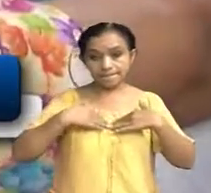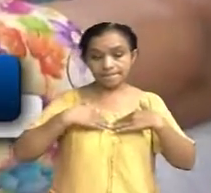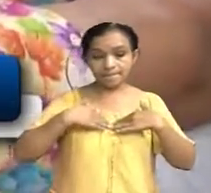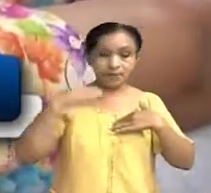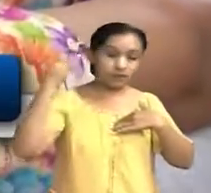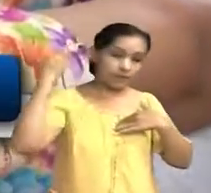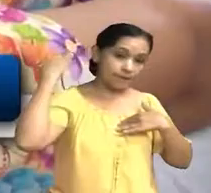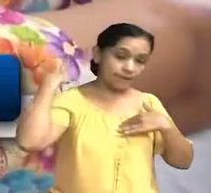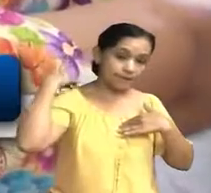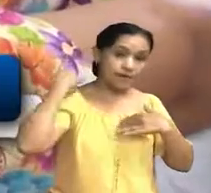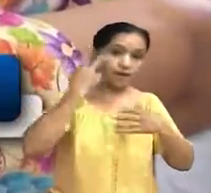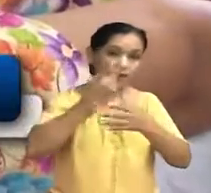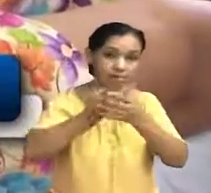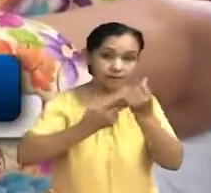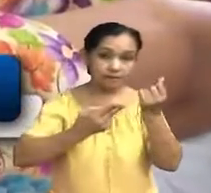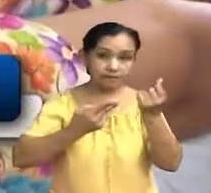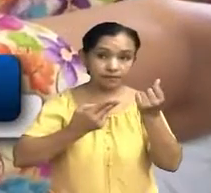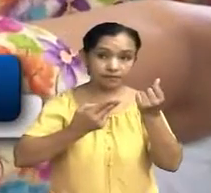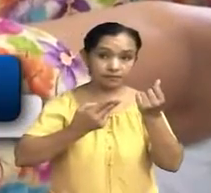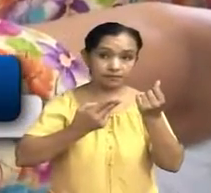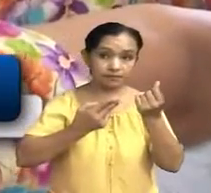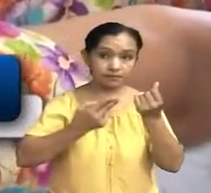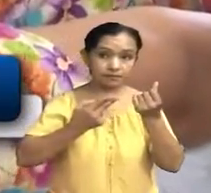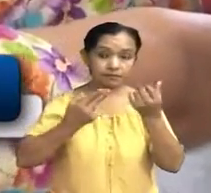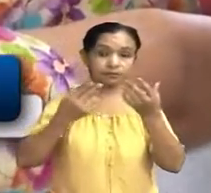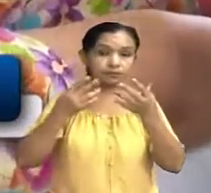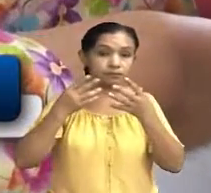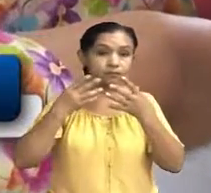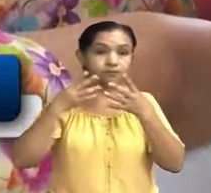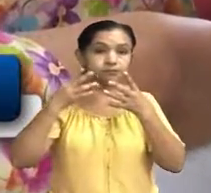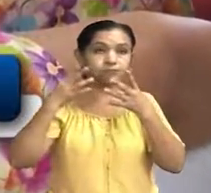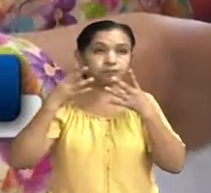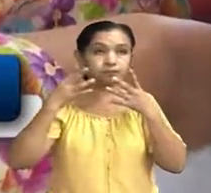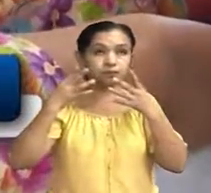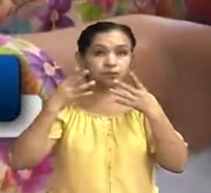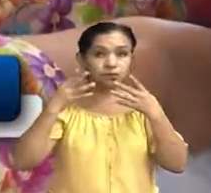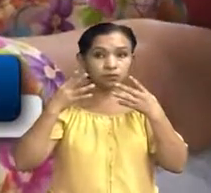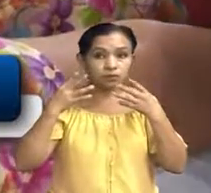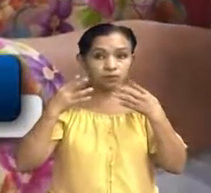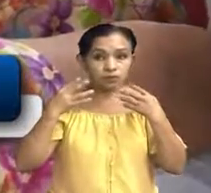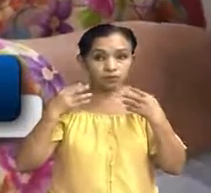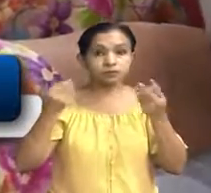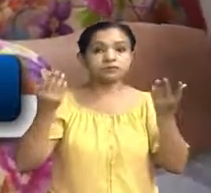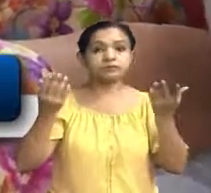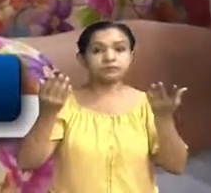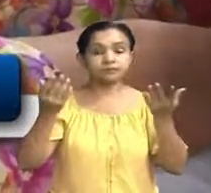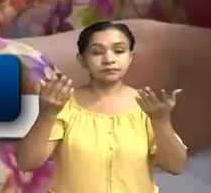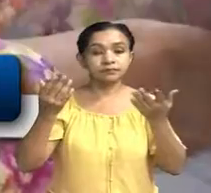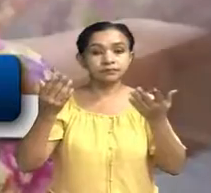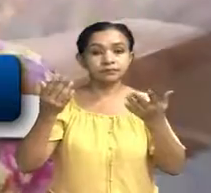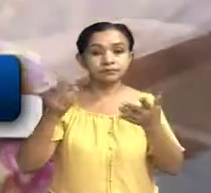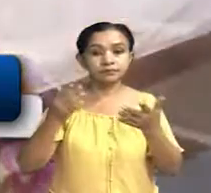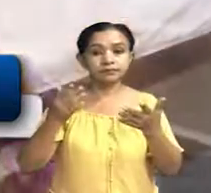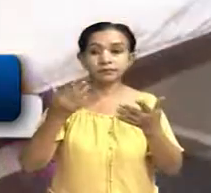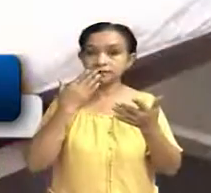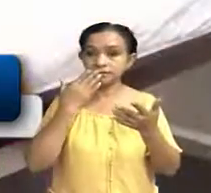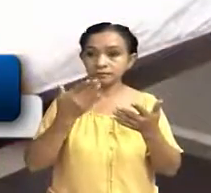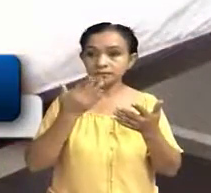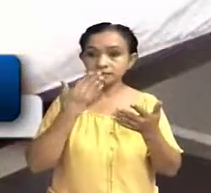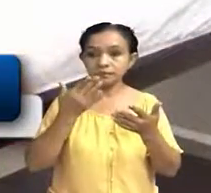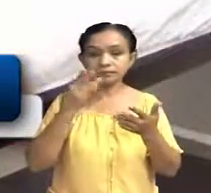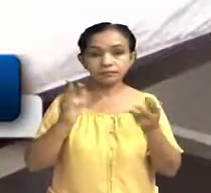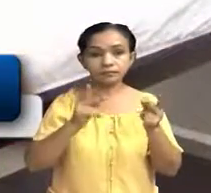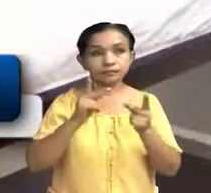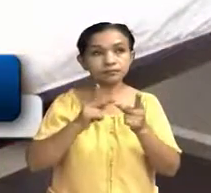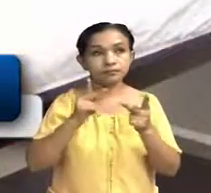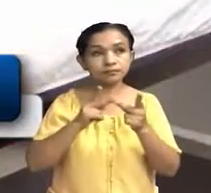espalda. Espalda. Meramente para quitar la inflamación y el dolor de estos nervios afectados. ¿Es eficiente? Claro que